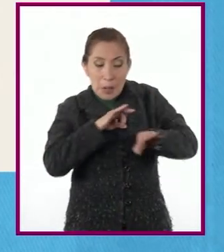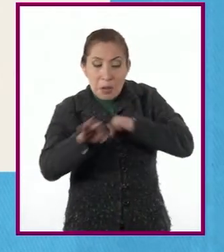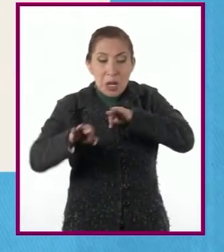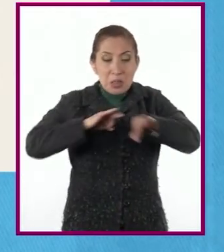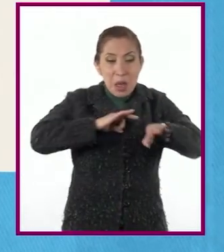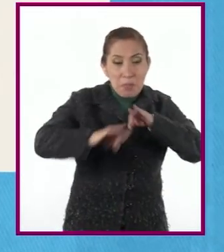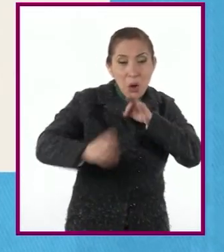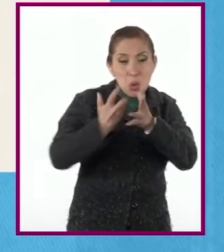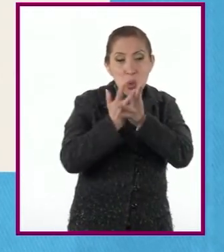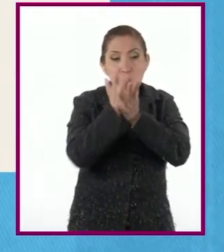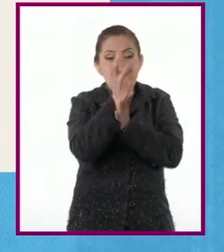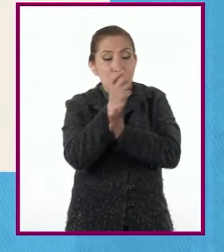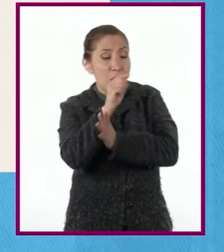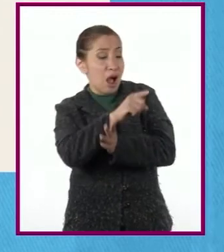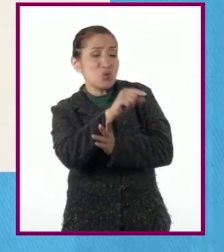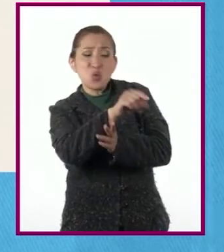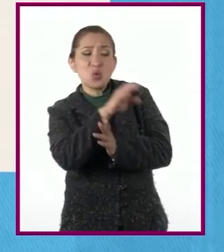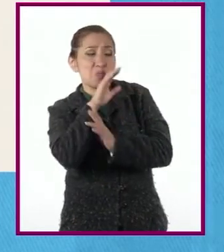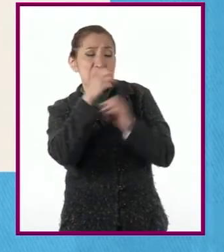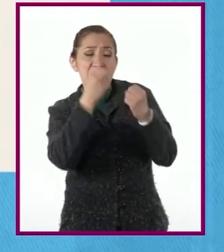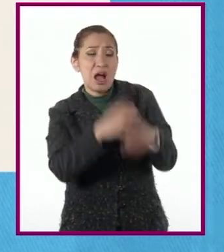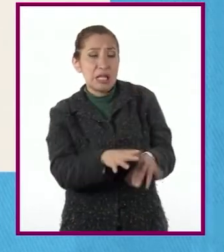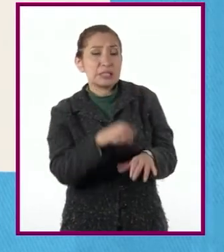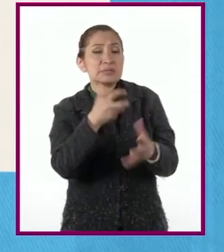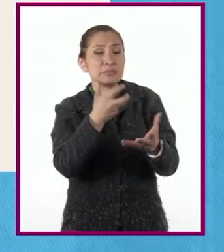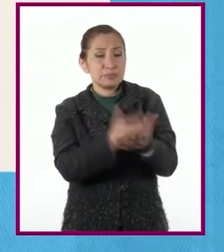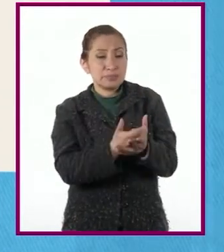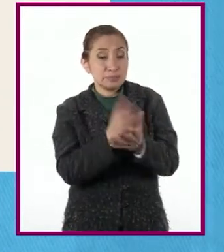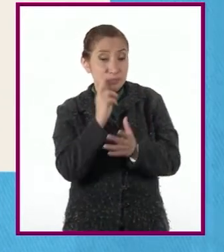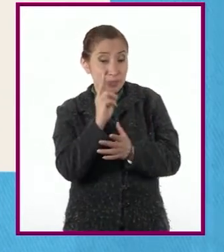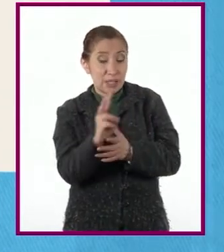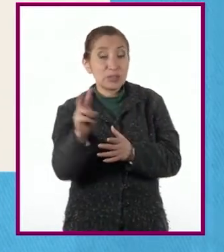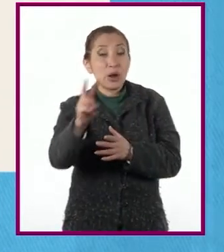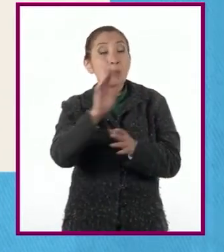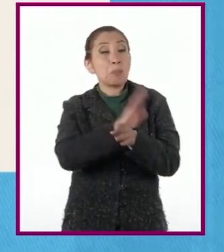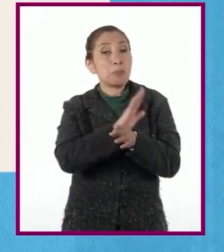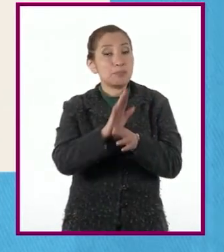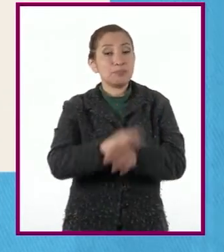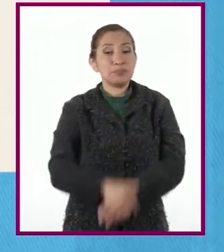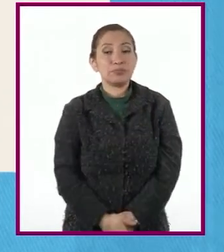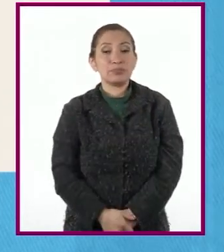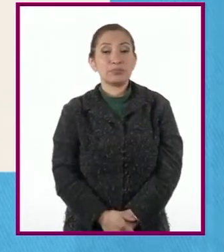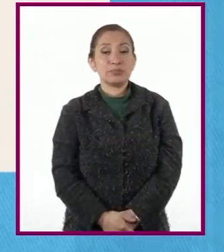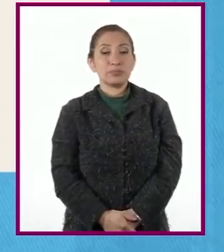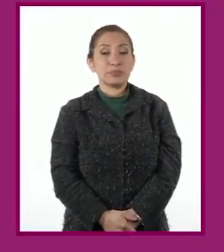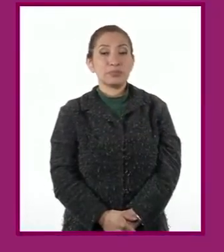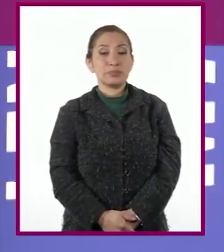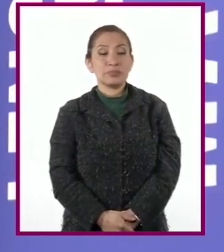contrario extremo, un perdido si descansa. Miren si son privilegios.